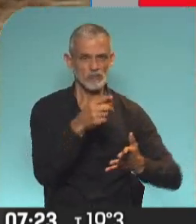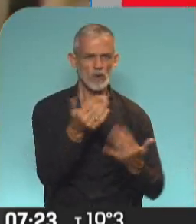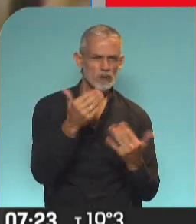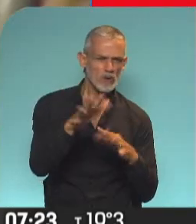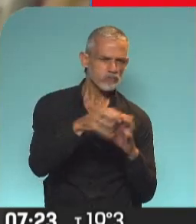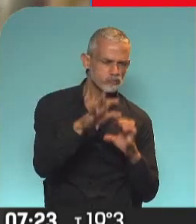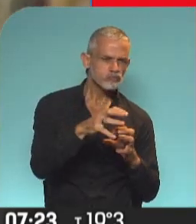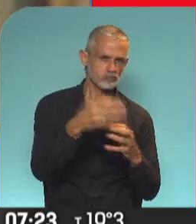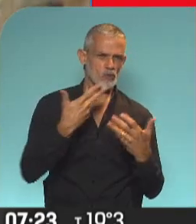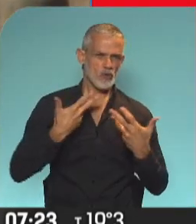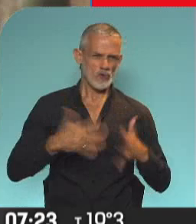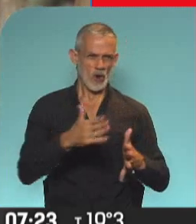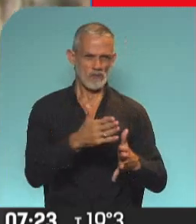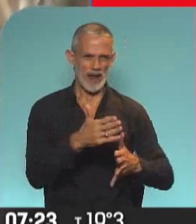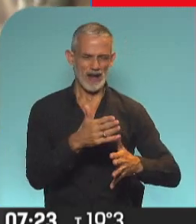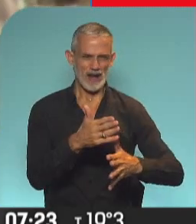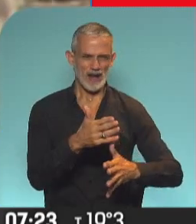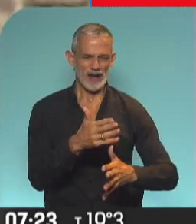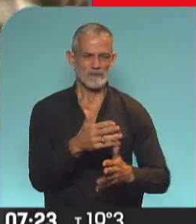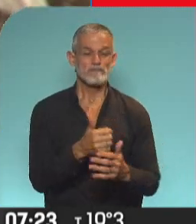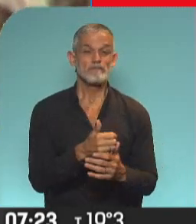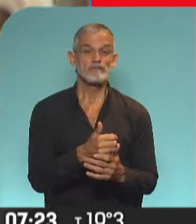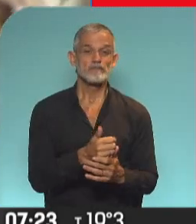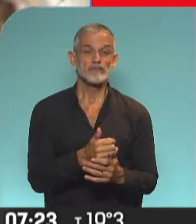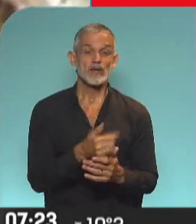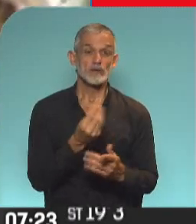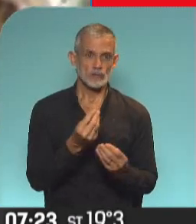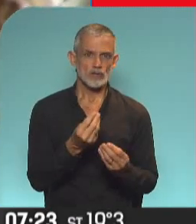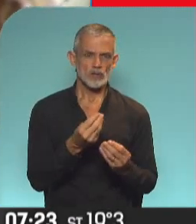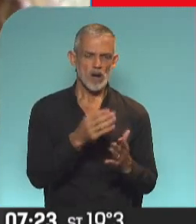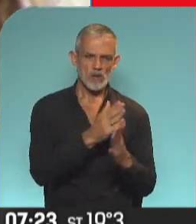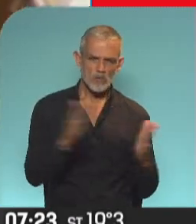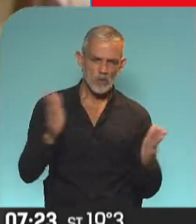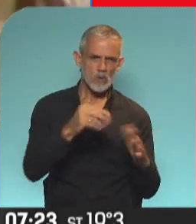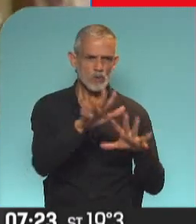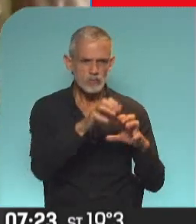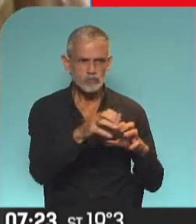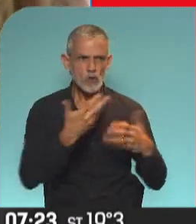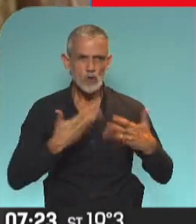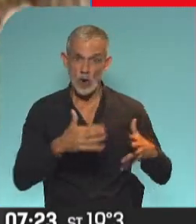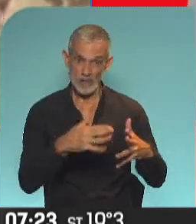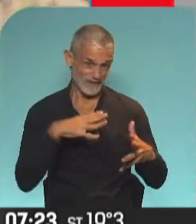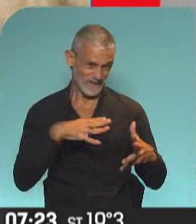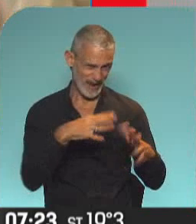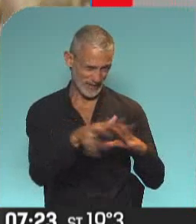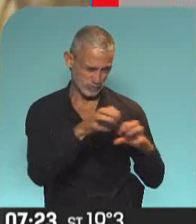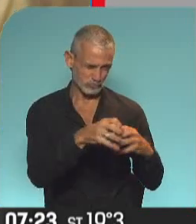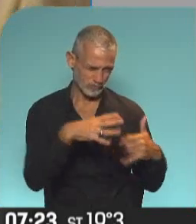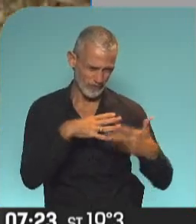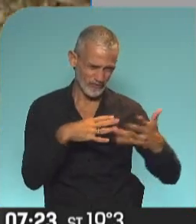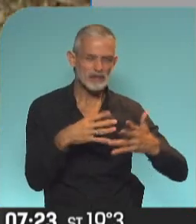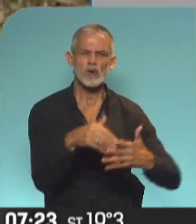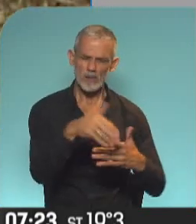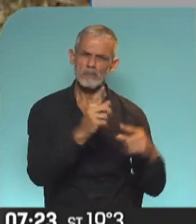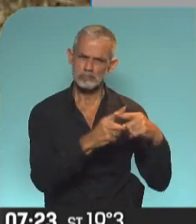cosecha normal, por ponerle un nombre. Entonces, con esa expectativa de cosecha normal, que todavía no terminó la campaña, pero se evalúa que va